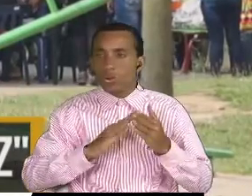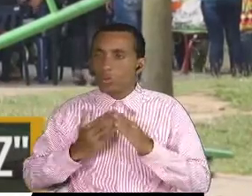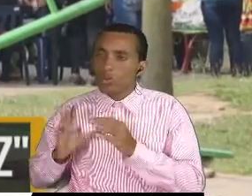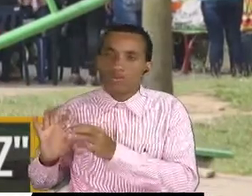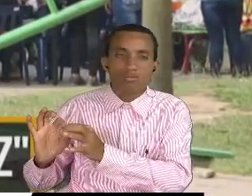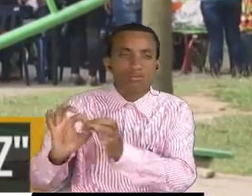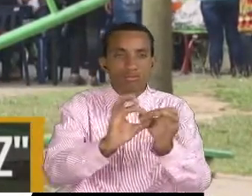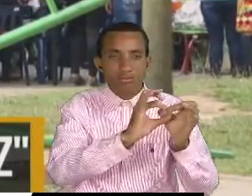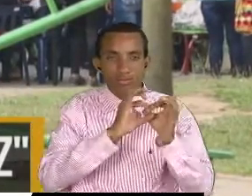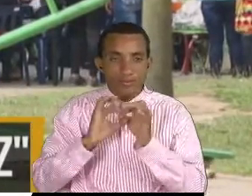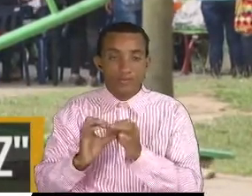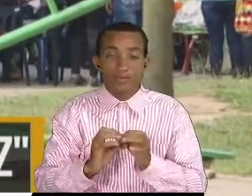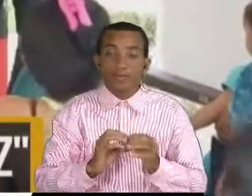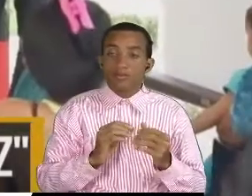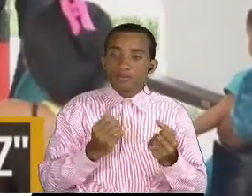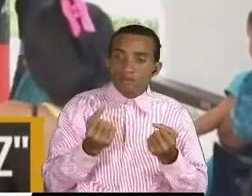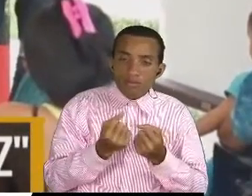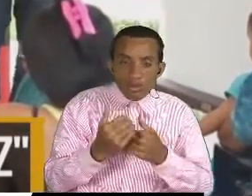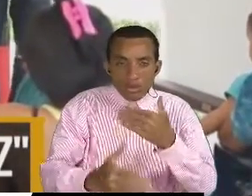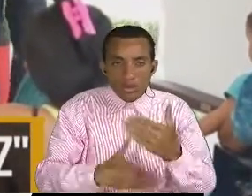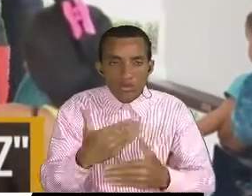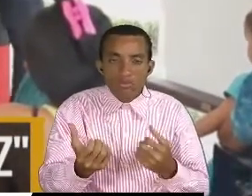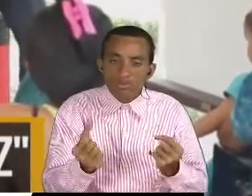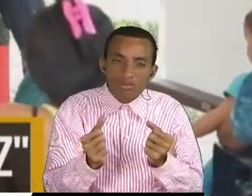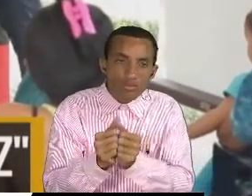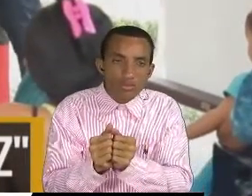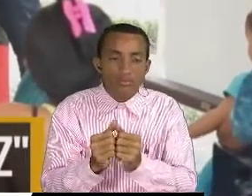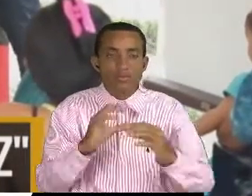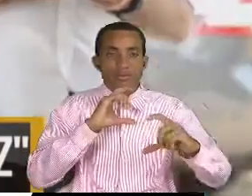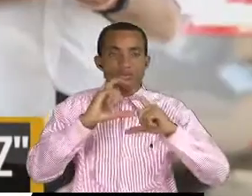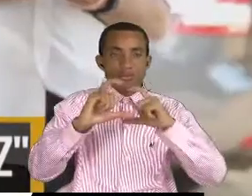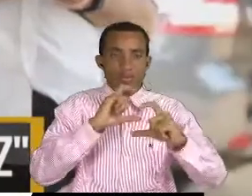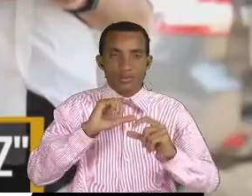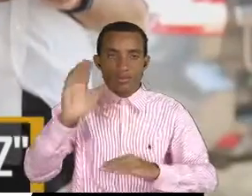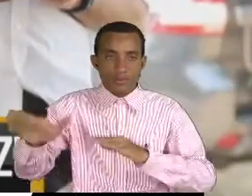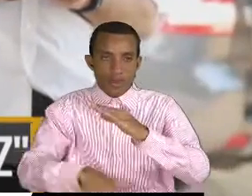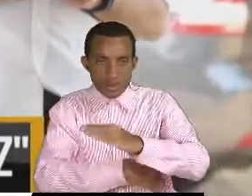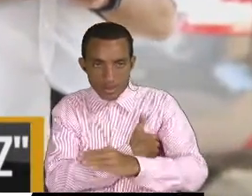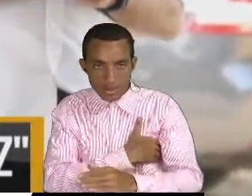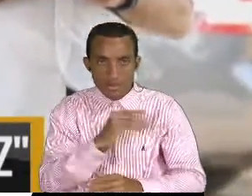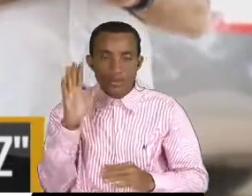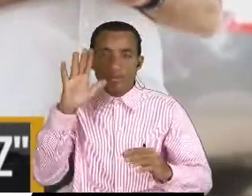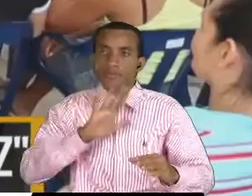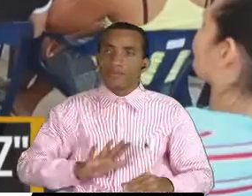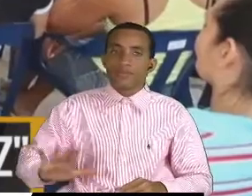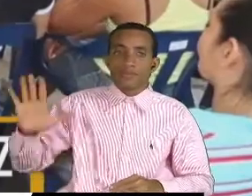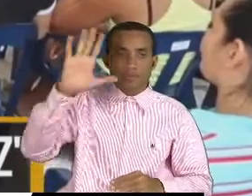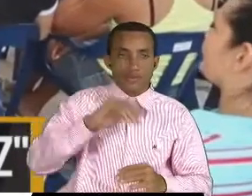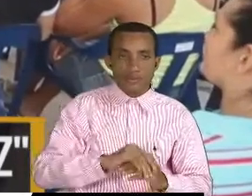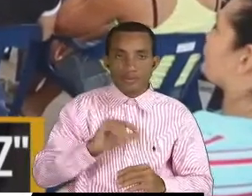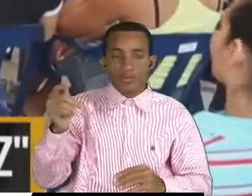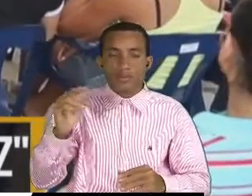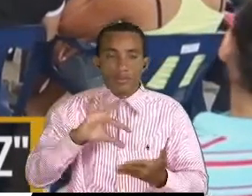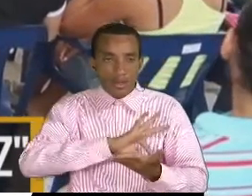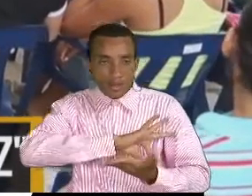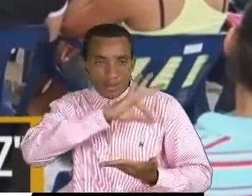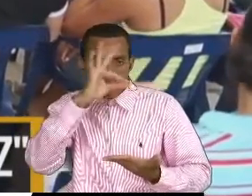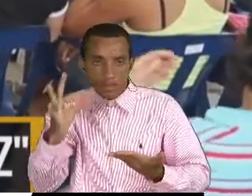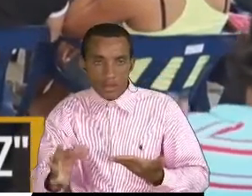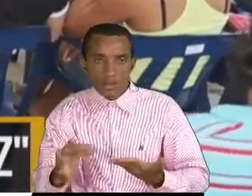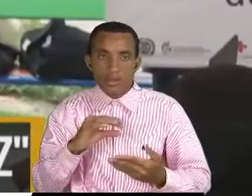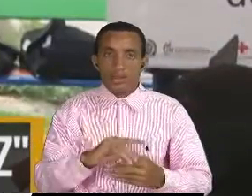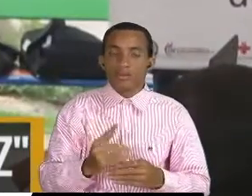acompañan la Cámara de Comercio de Barranca Bermeja, la Secretaría de Medio Ambiente, Impala, Ecopetrol, Policía Nacional, la ACR,